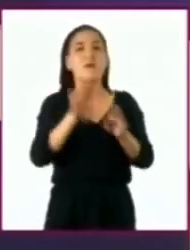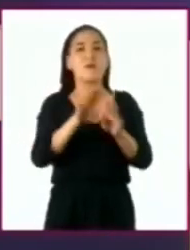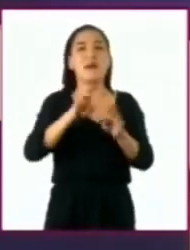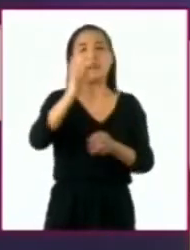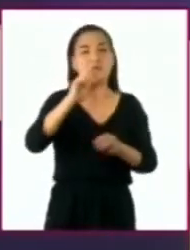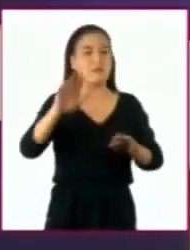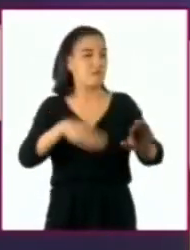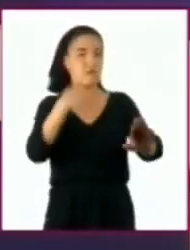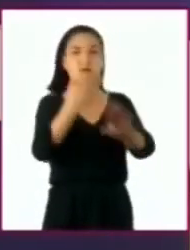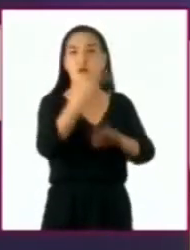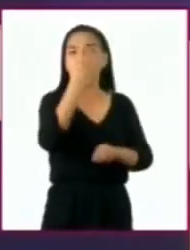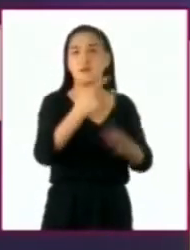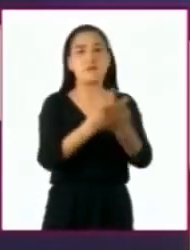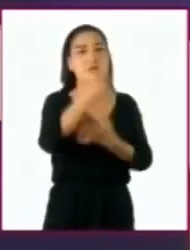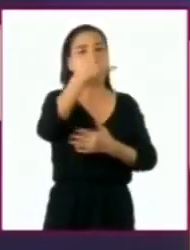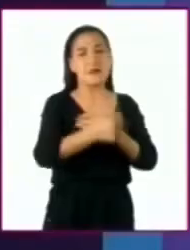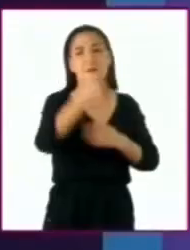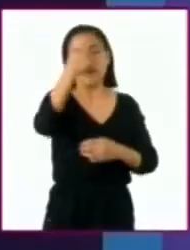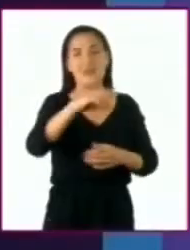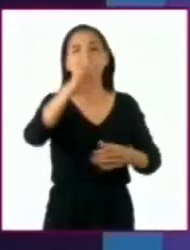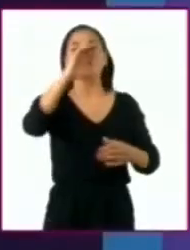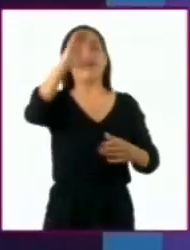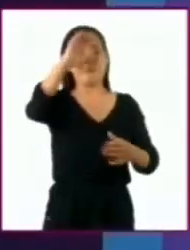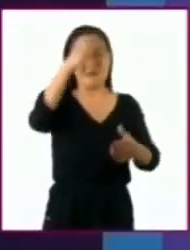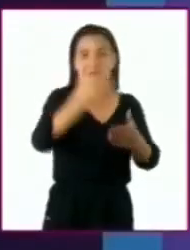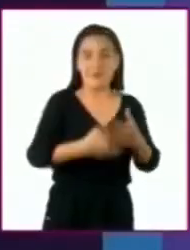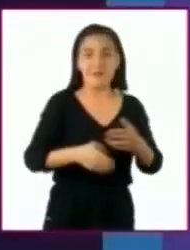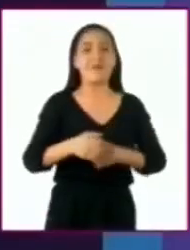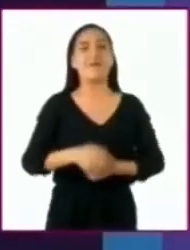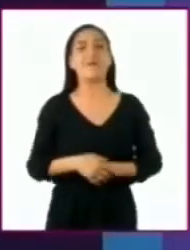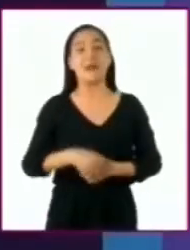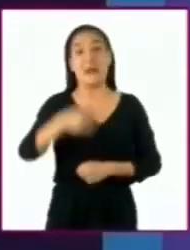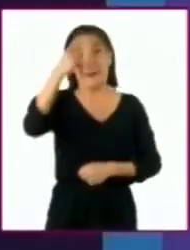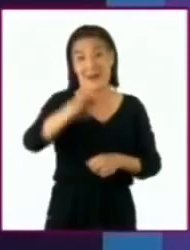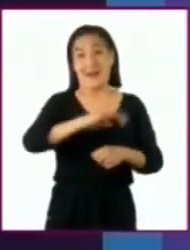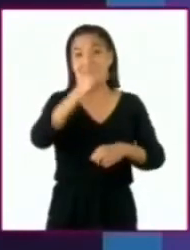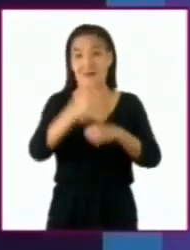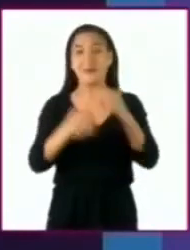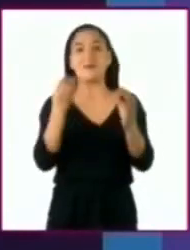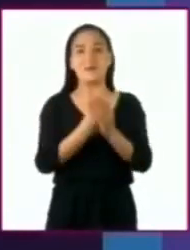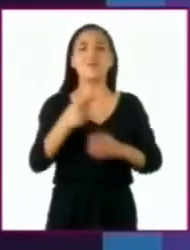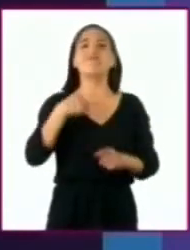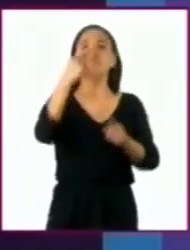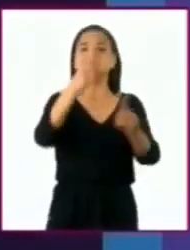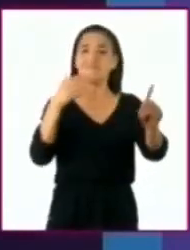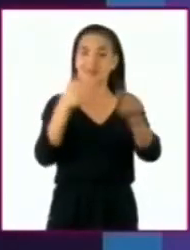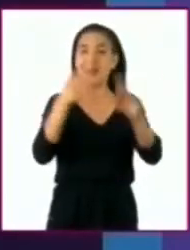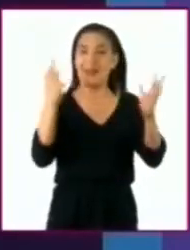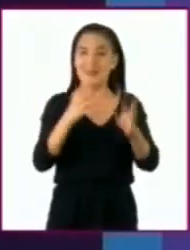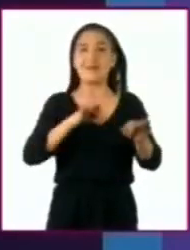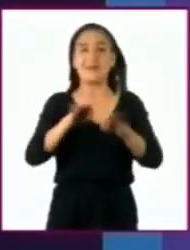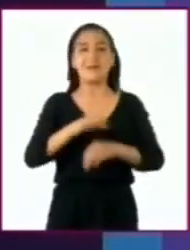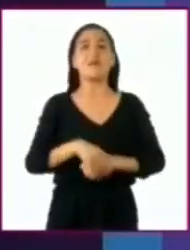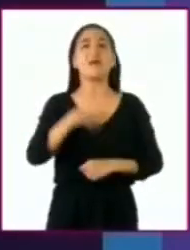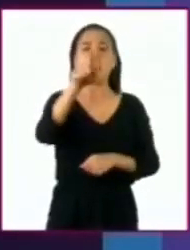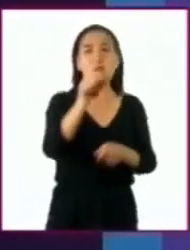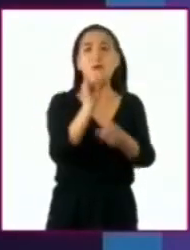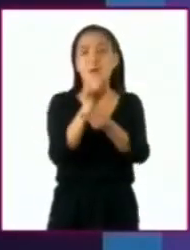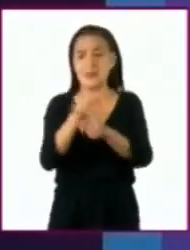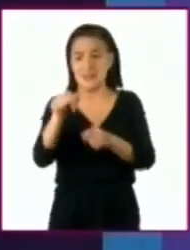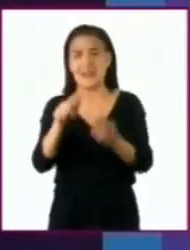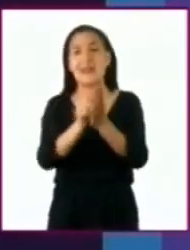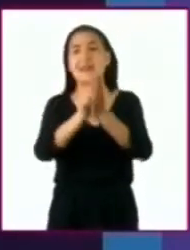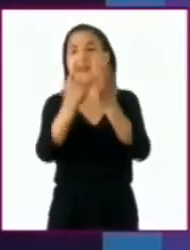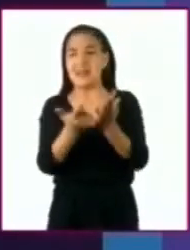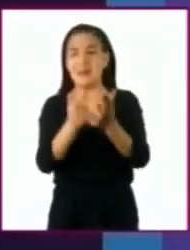evangelizador propuesto por los franciscanos. Para concluir, les tenemos un reto. Investiguen en su libro de texto o, si les es